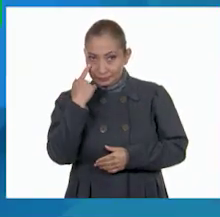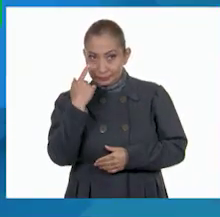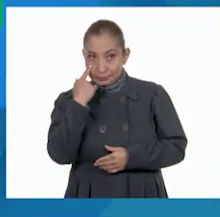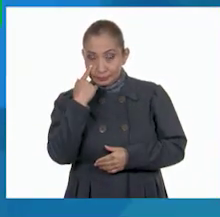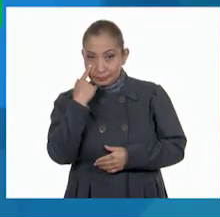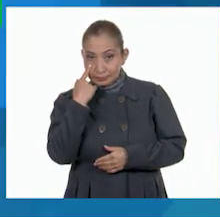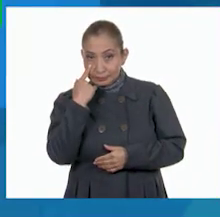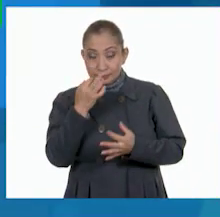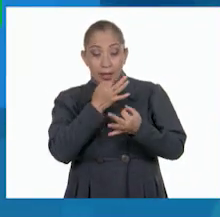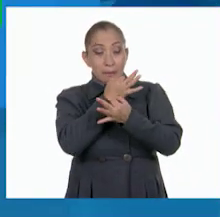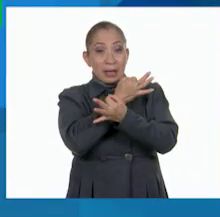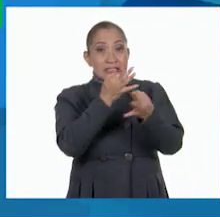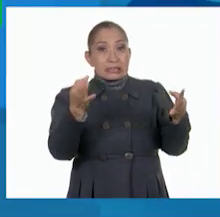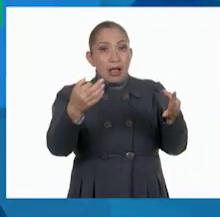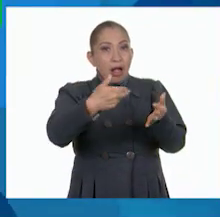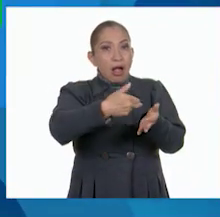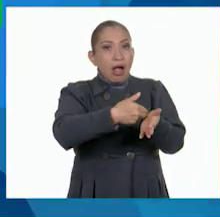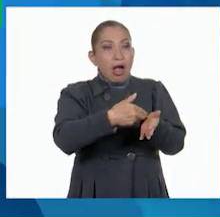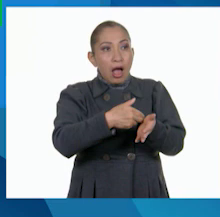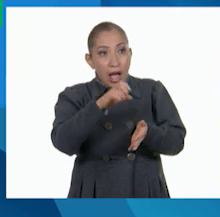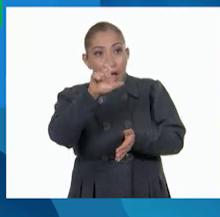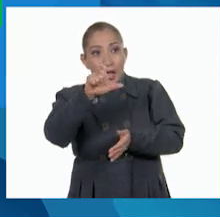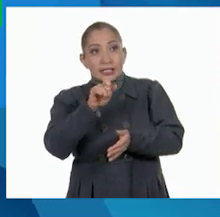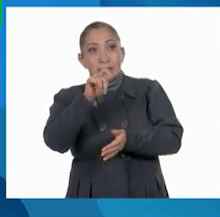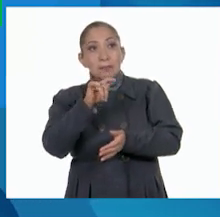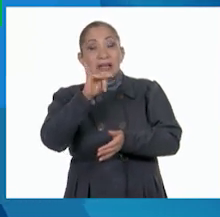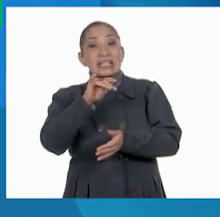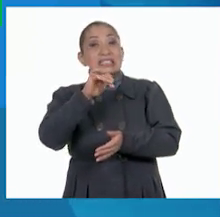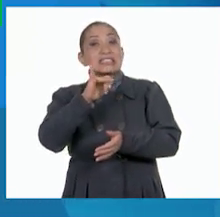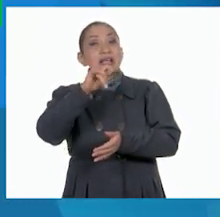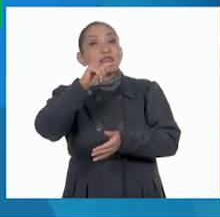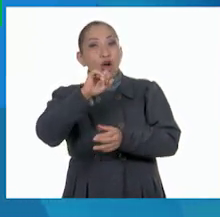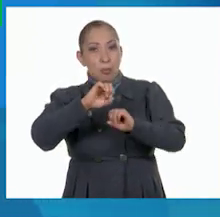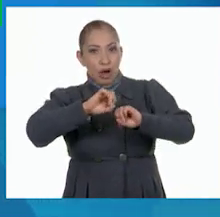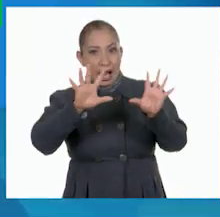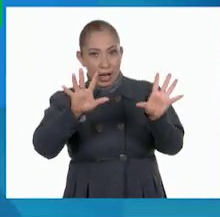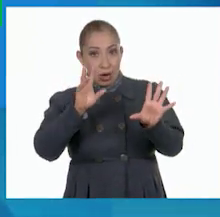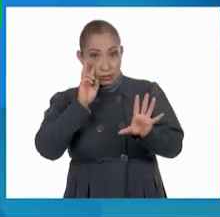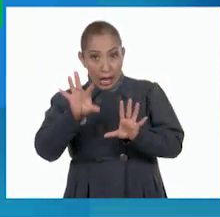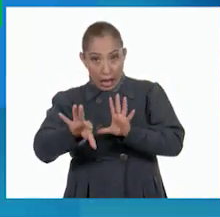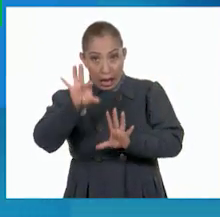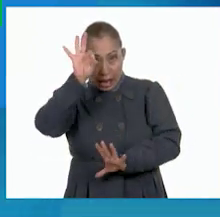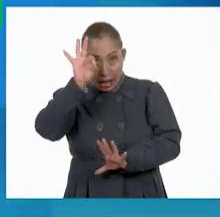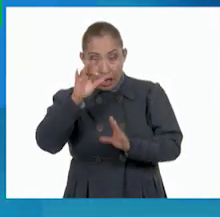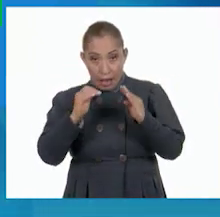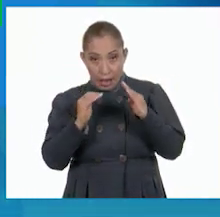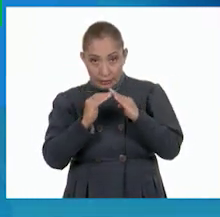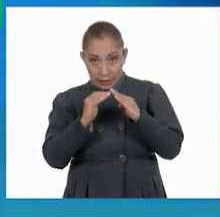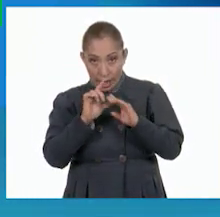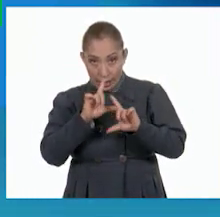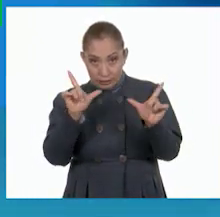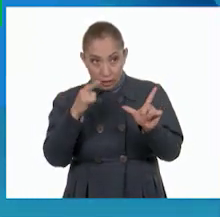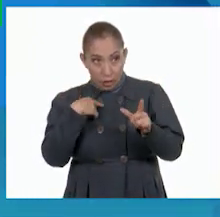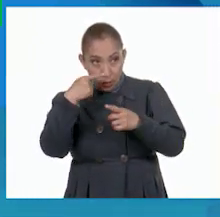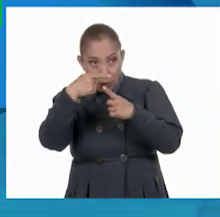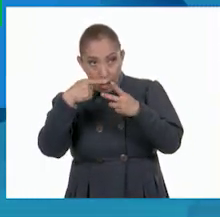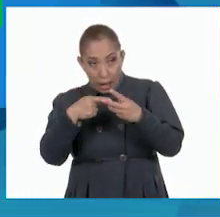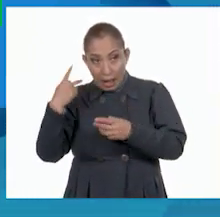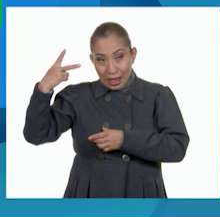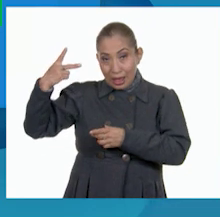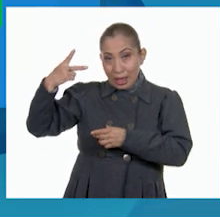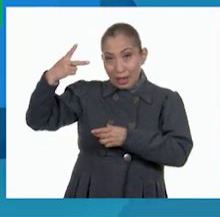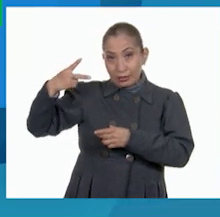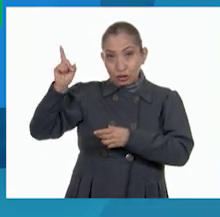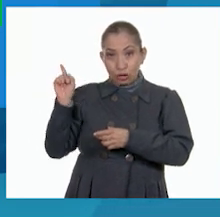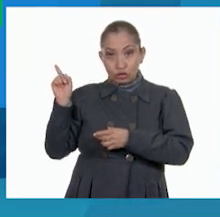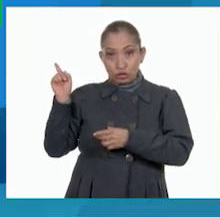nuestro mensaje explícito sería... ¿Ya lo tienen allá en casita? A ver, ¿cuáles son las